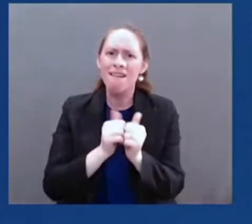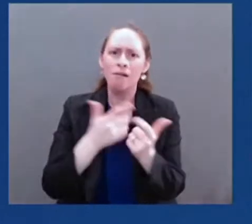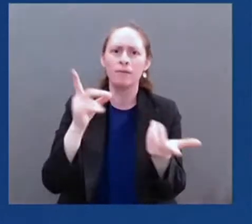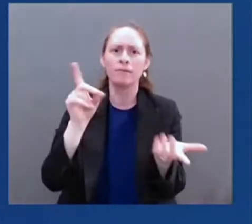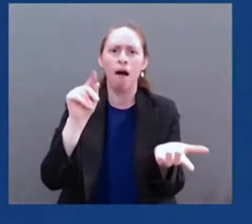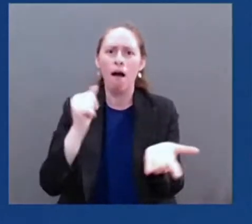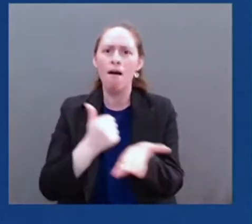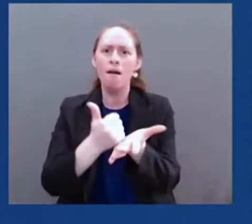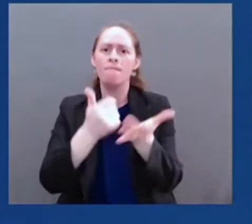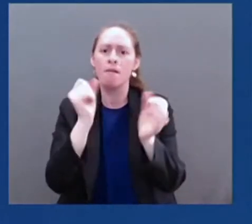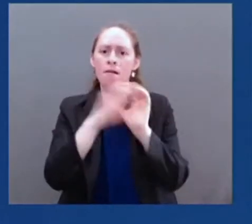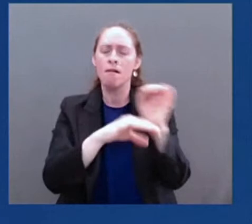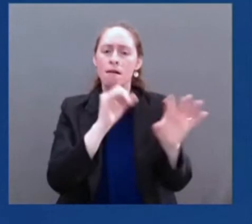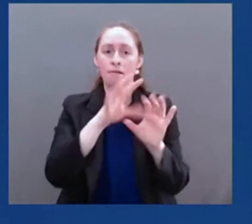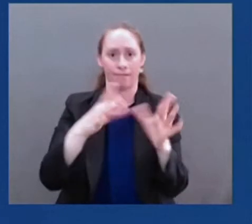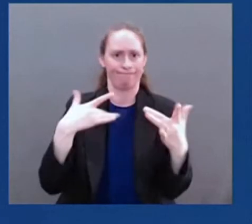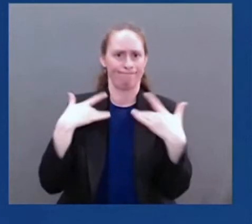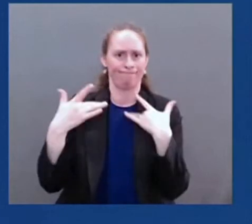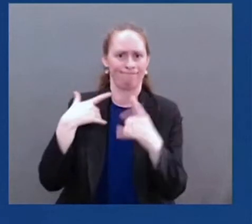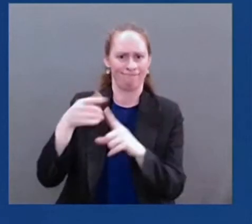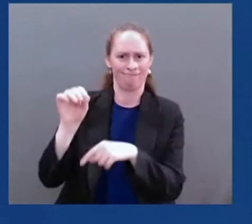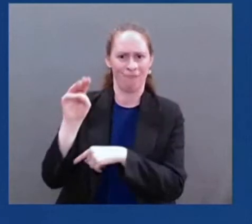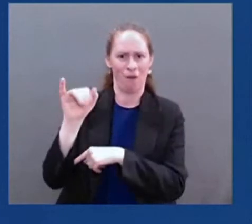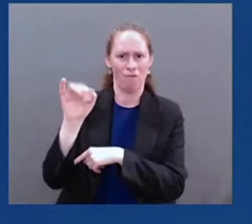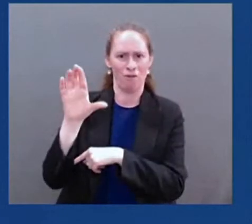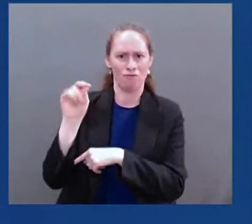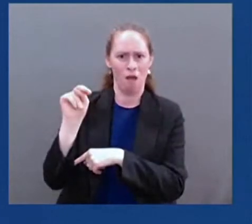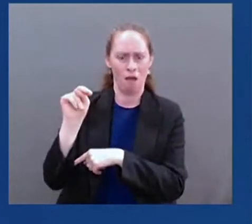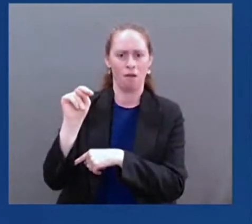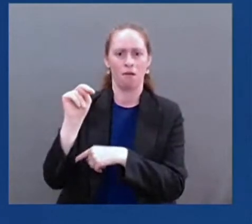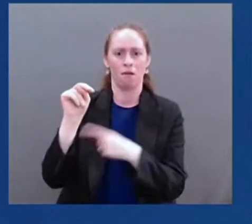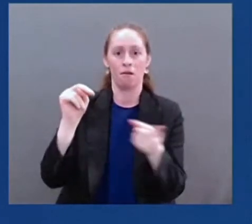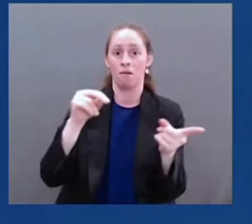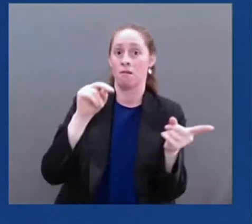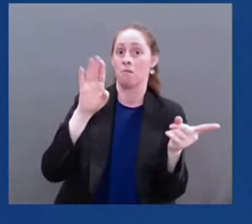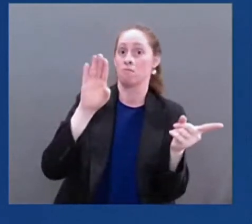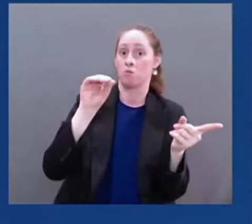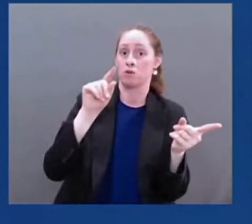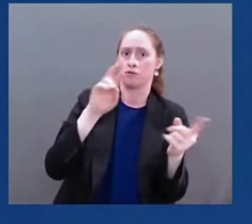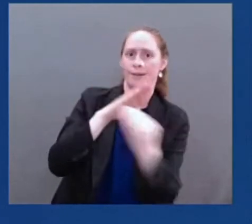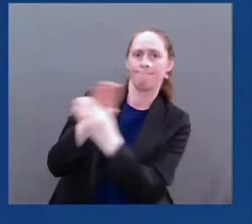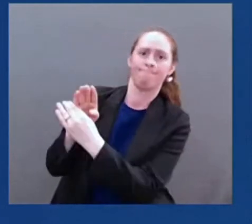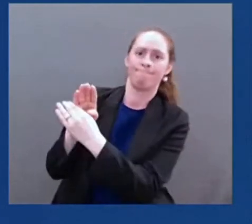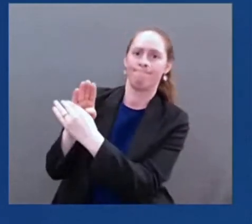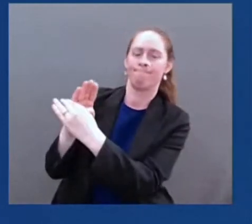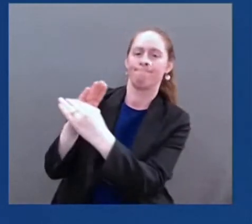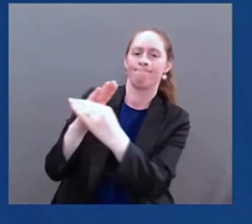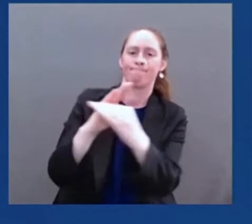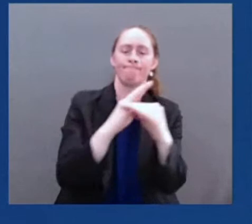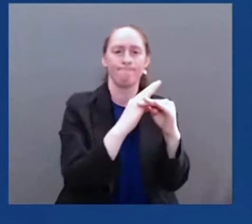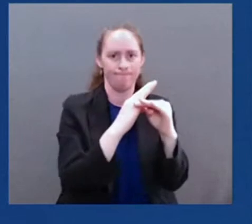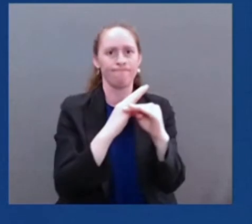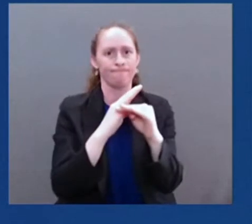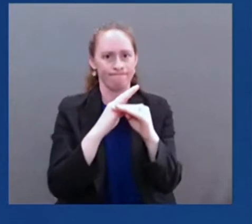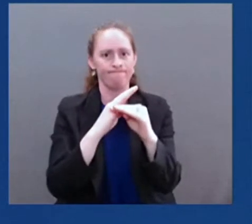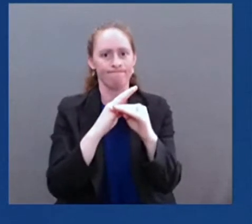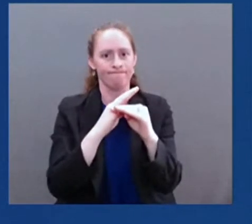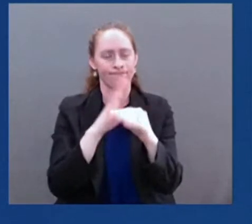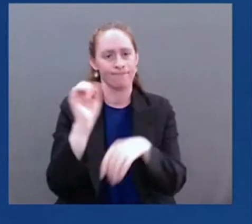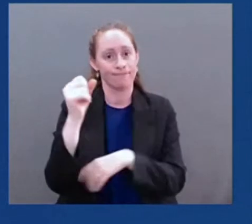Omicron, boosters are extremely important. So that is a deficit that we are trying to correct.